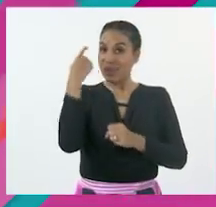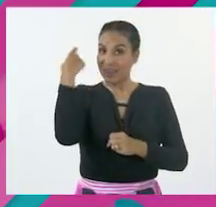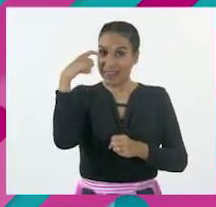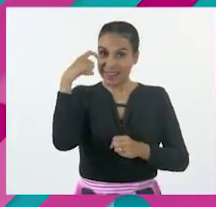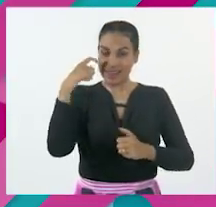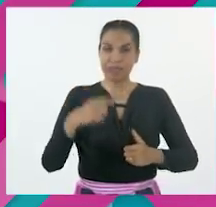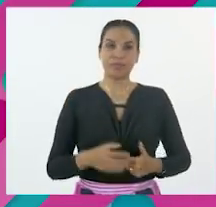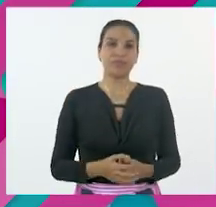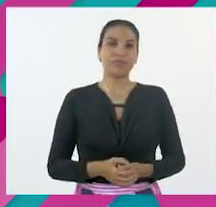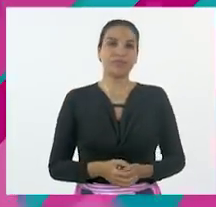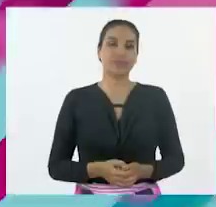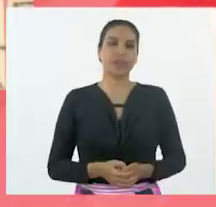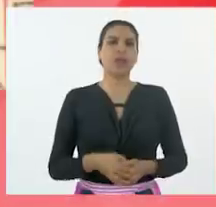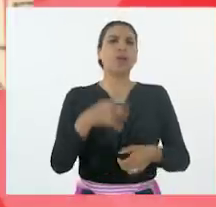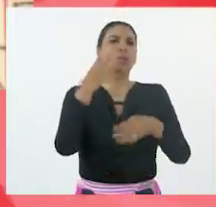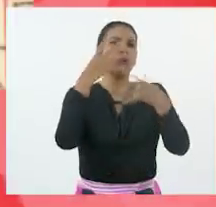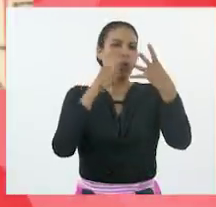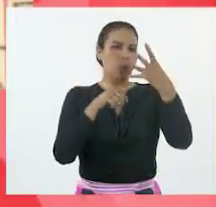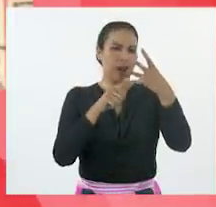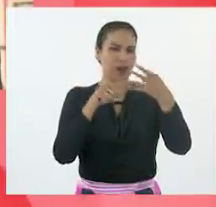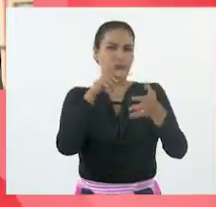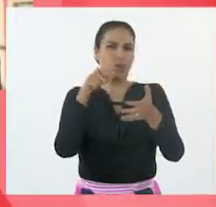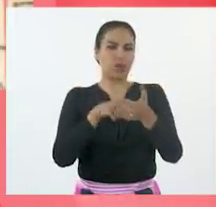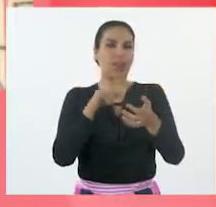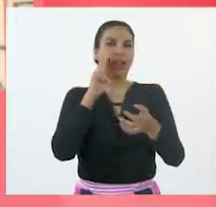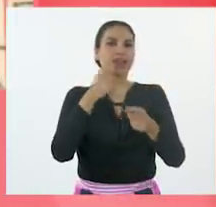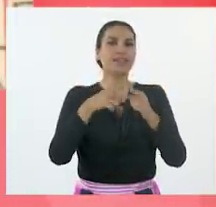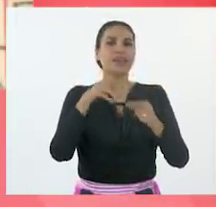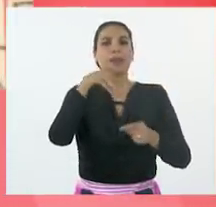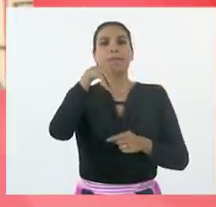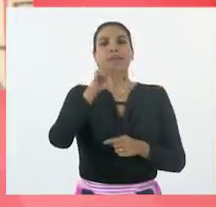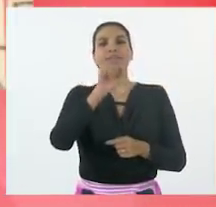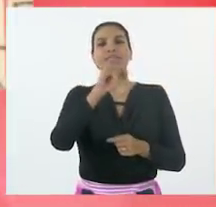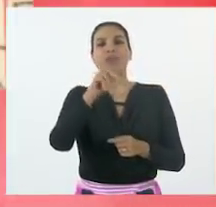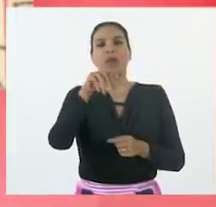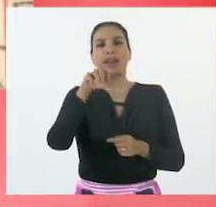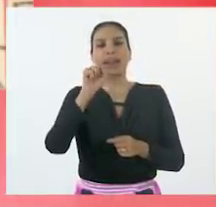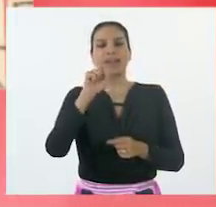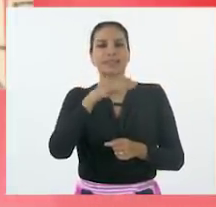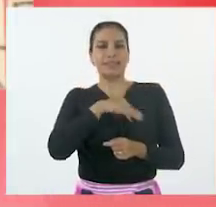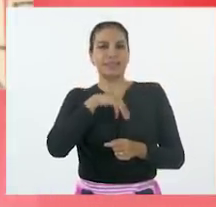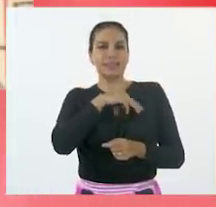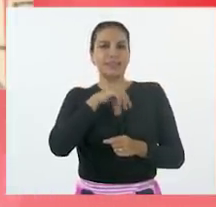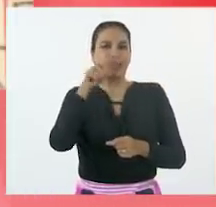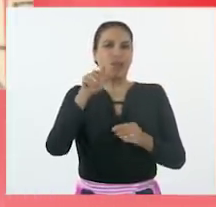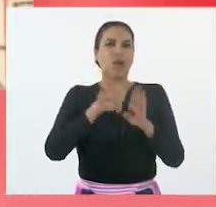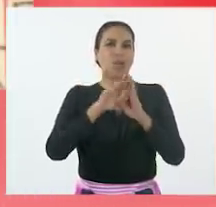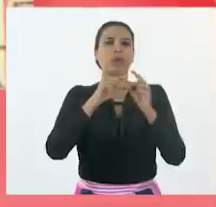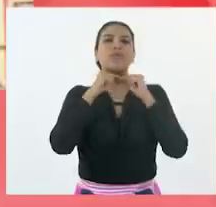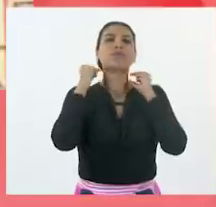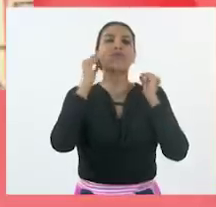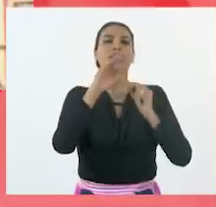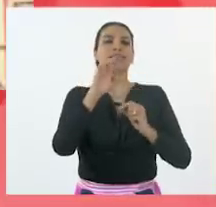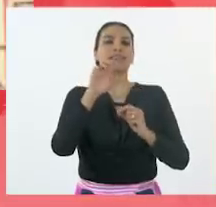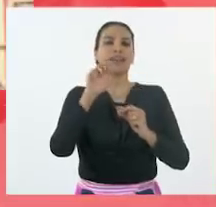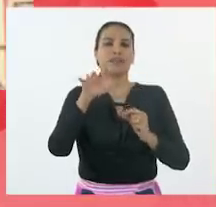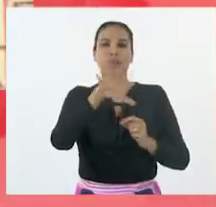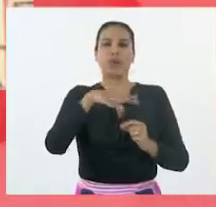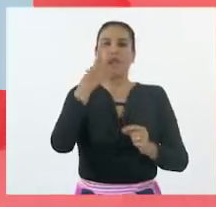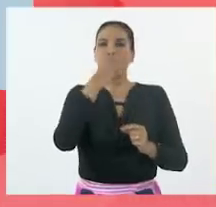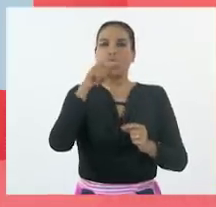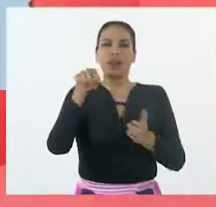Querétaro. En el cuarto puesto aparecen las misiones franciscanas, maravillas del barroco indígena en la Sierra